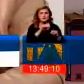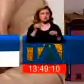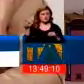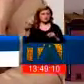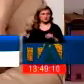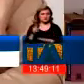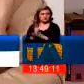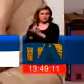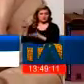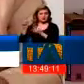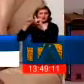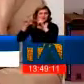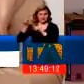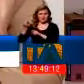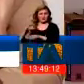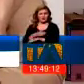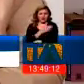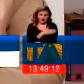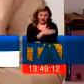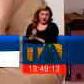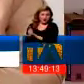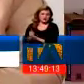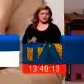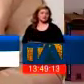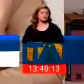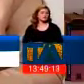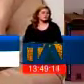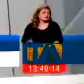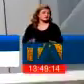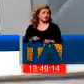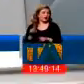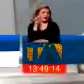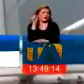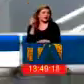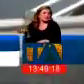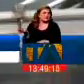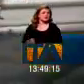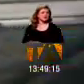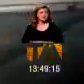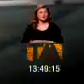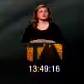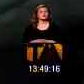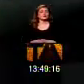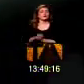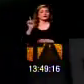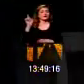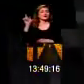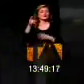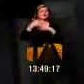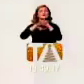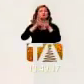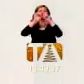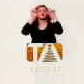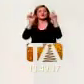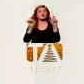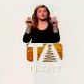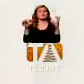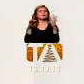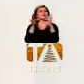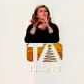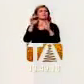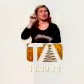para beneficiar a la que luego es la empresa ganadora. Hay más sobre el tema. El consorcio integrado por las empresas